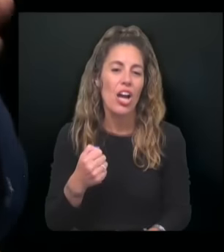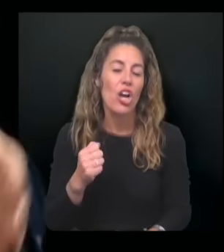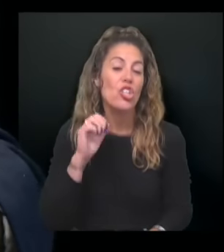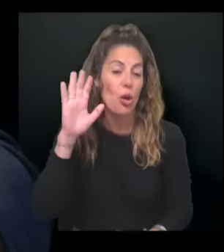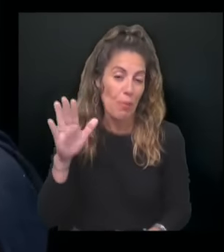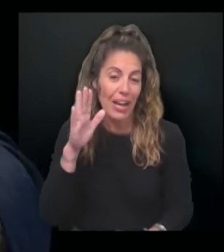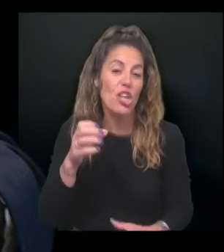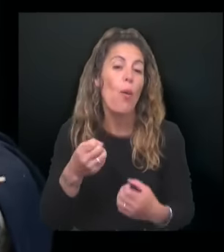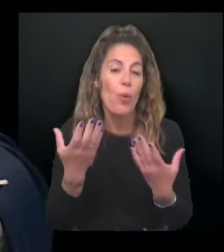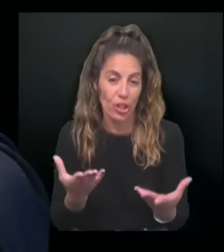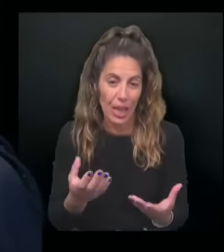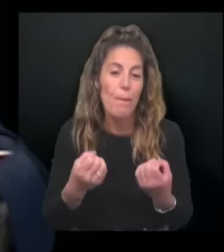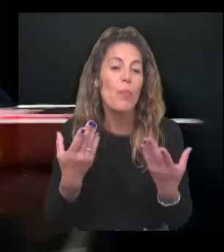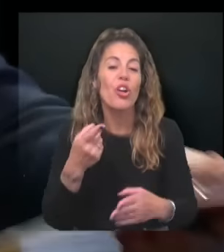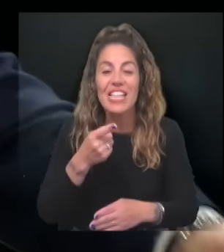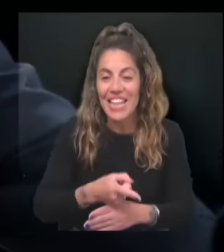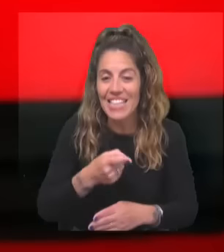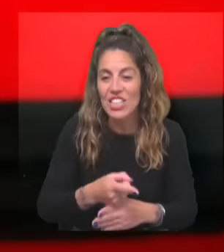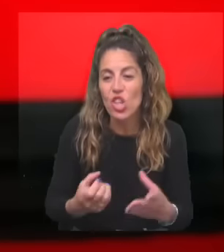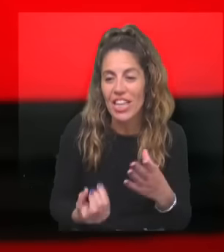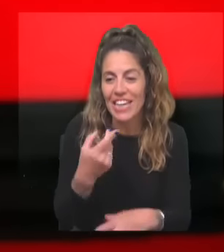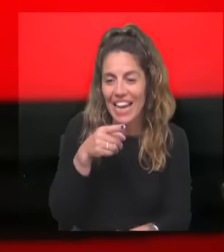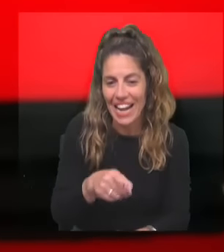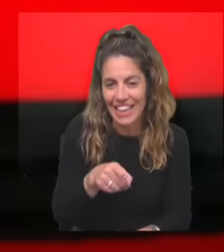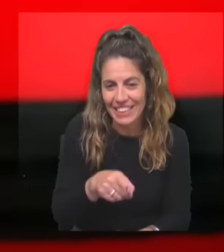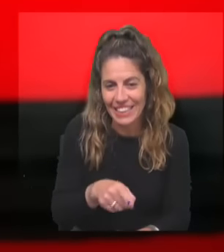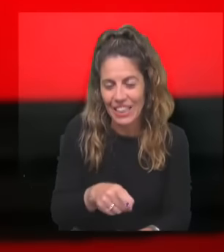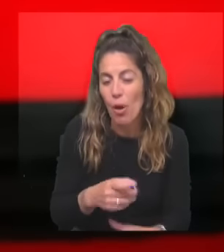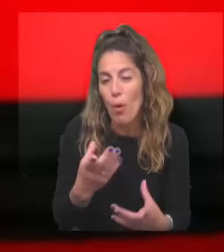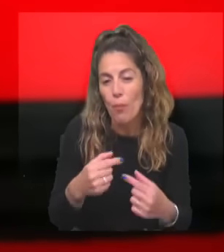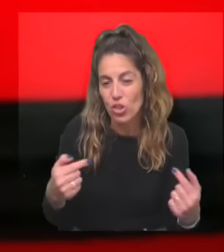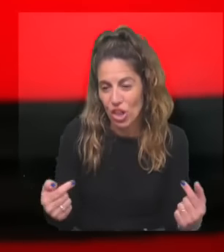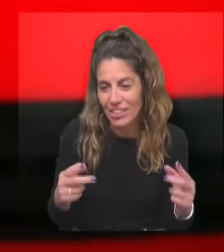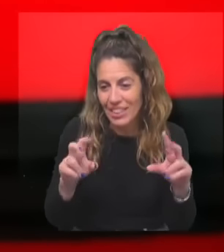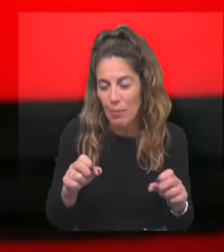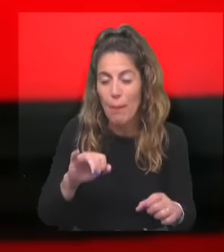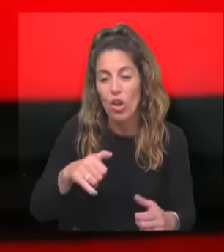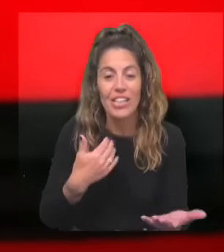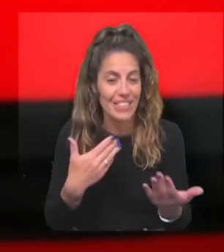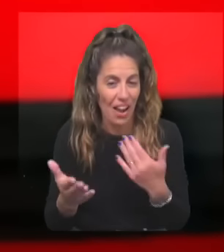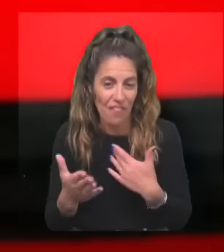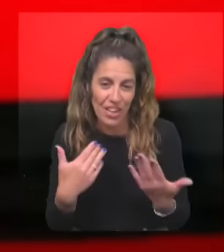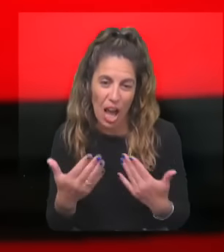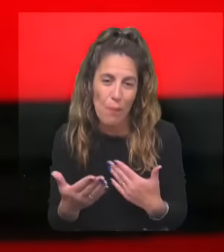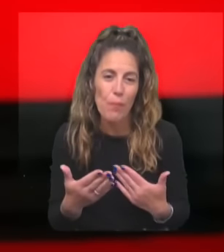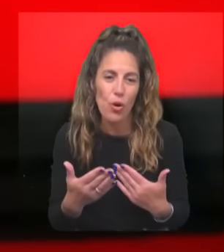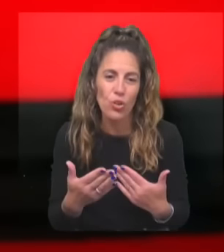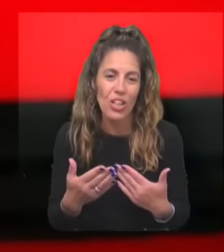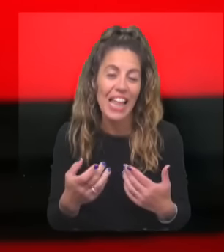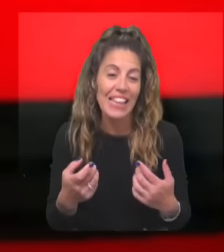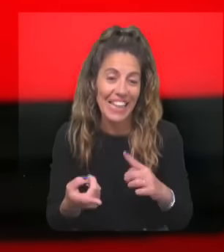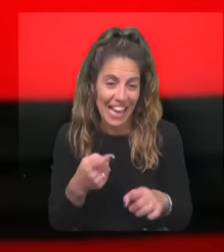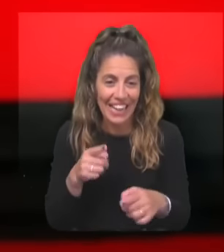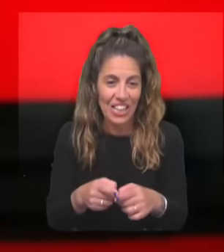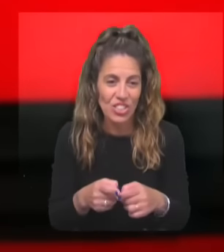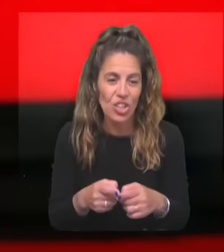qué, pero ¿por qué esa decisión? Bueno, por muchas razones, digamos, por todo lo que hemos hablado, ¿no? de la afiliación, la